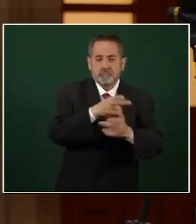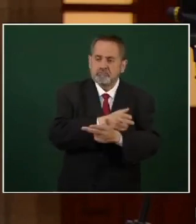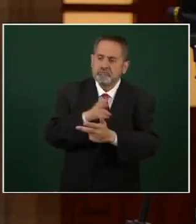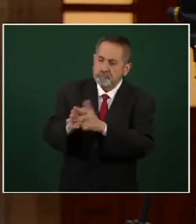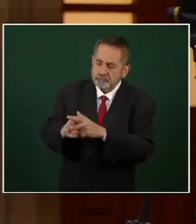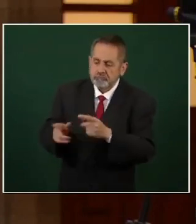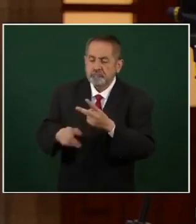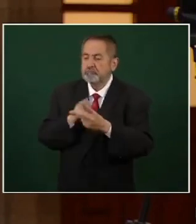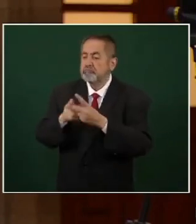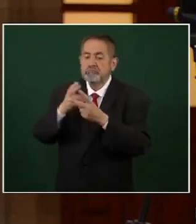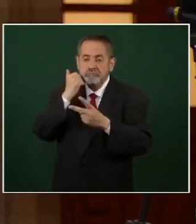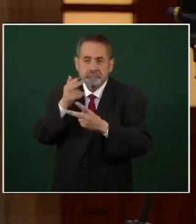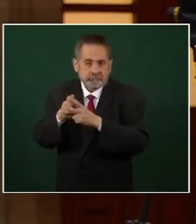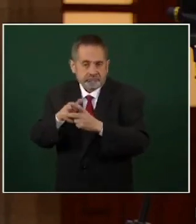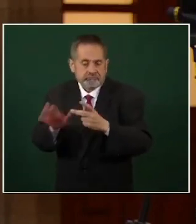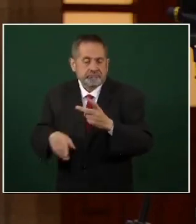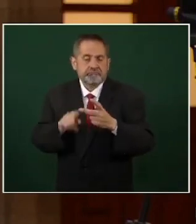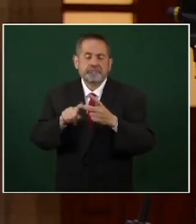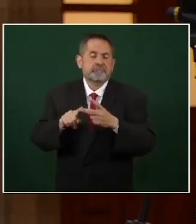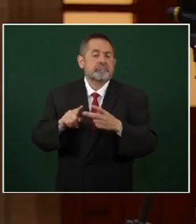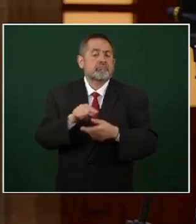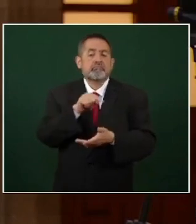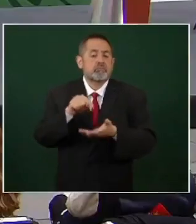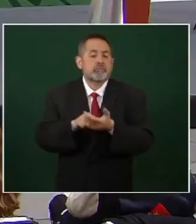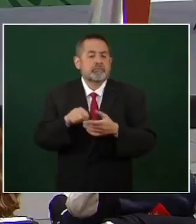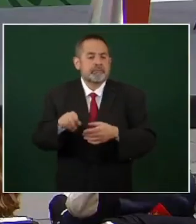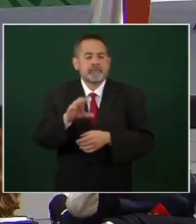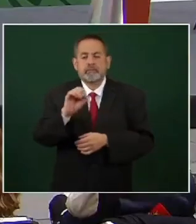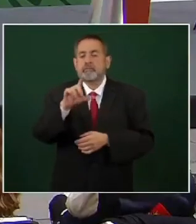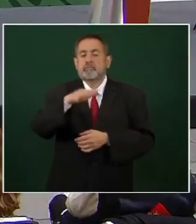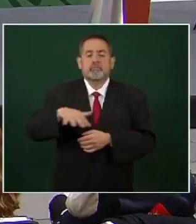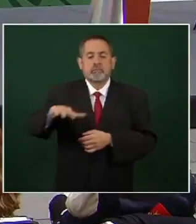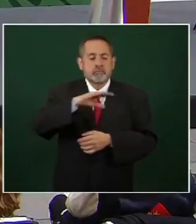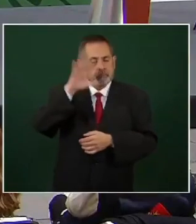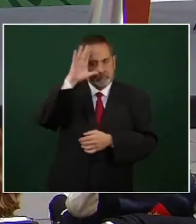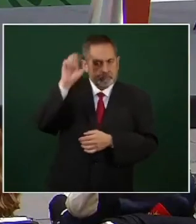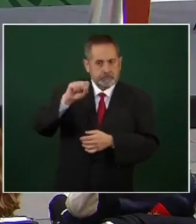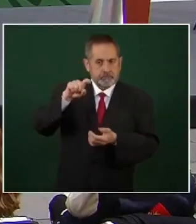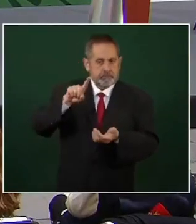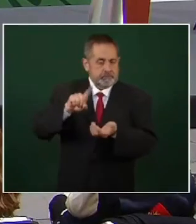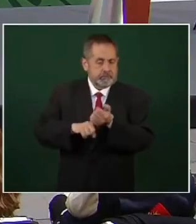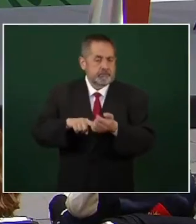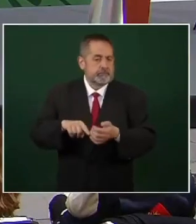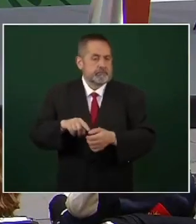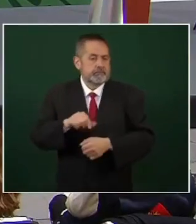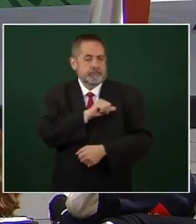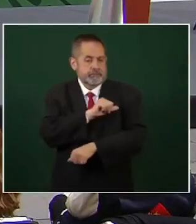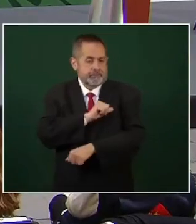tentativa por hechos ocurridos en la colonia Morelos, aquí en Venustiano Carranza.